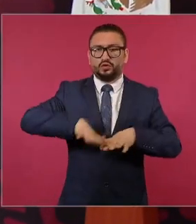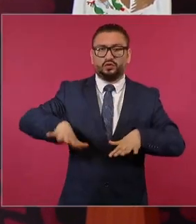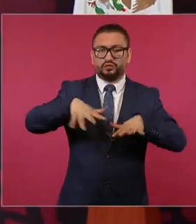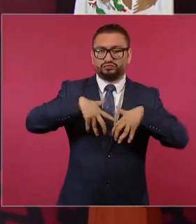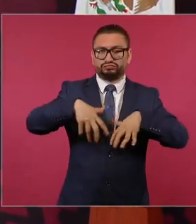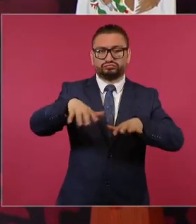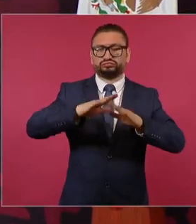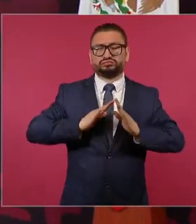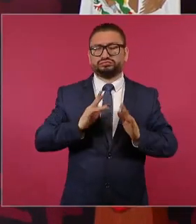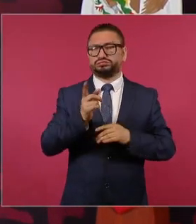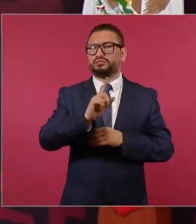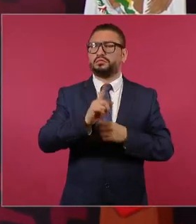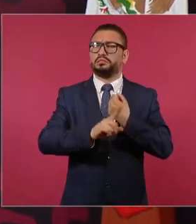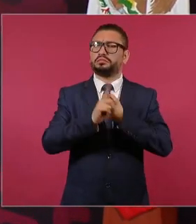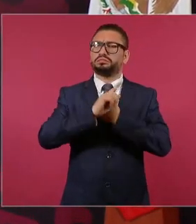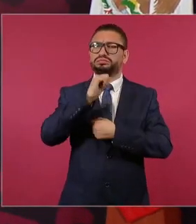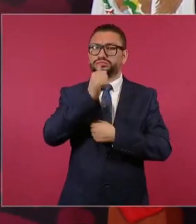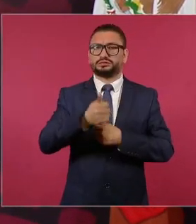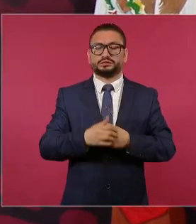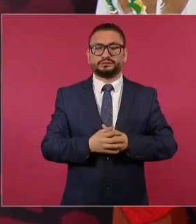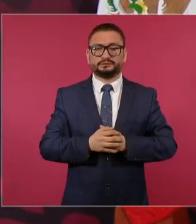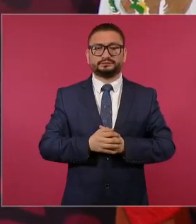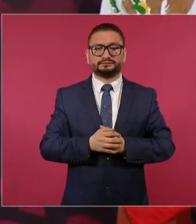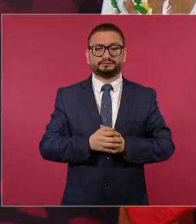no. No.